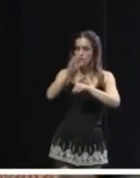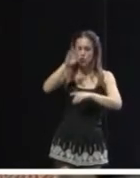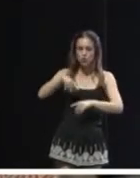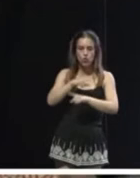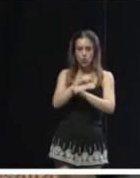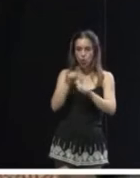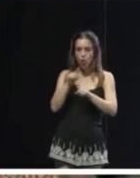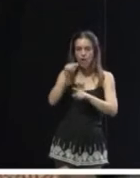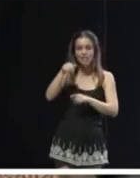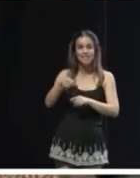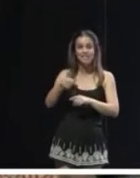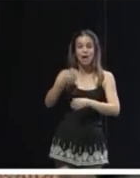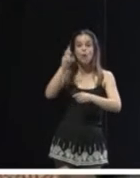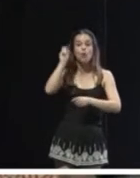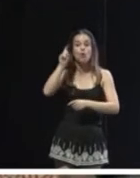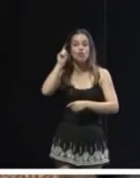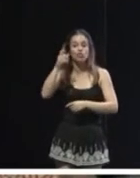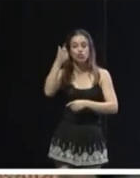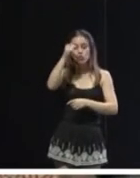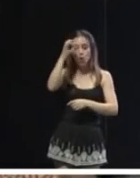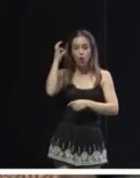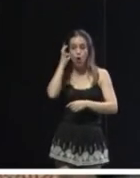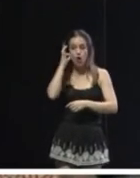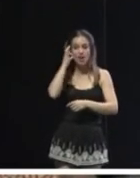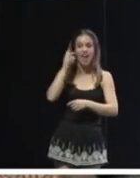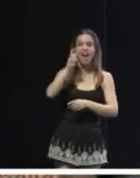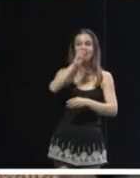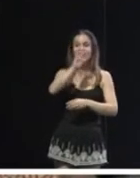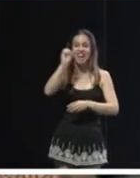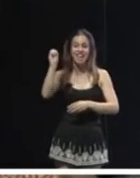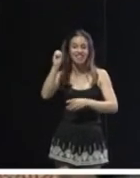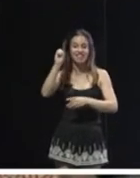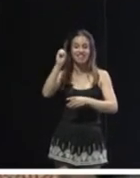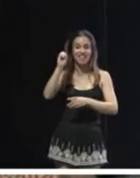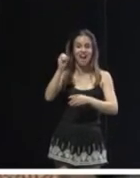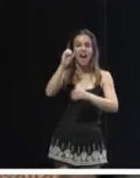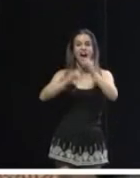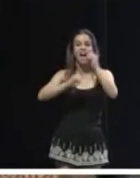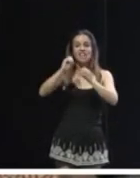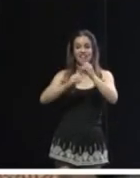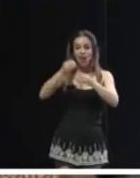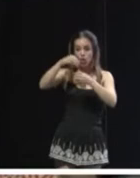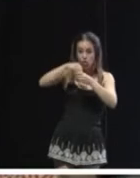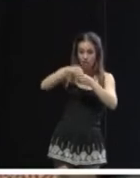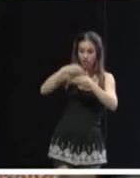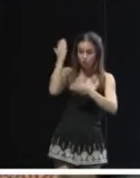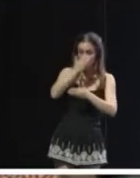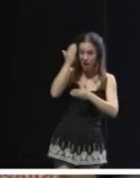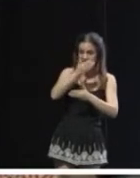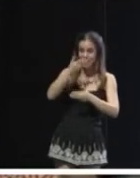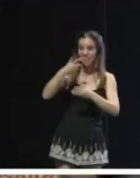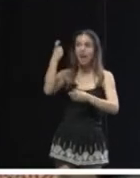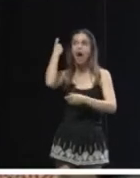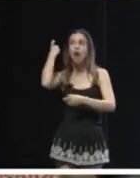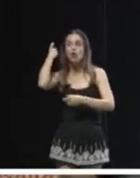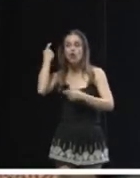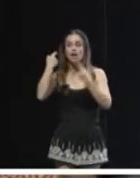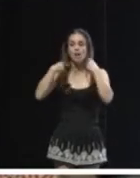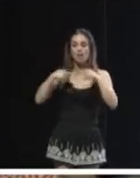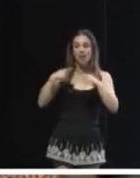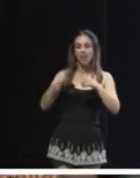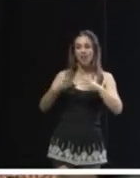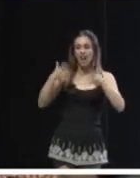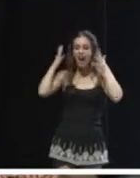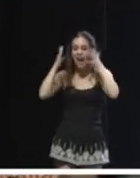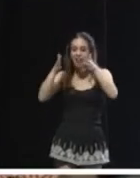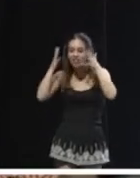impartan docencia a 30 grados, pero menos decente es que tengamos alumnos y alumnas que pierden la atención a esas